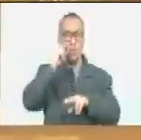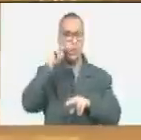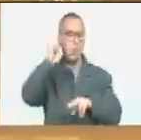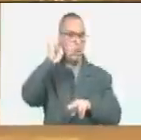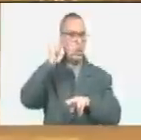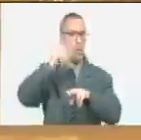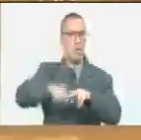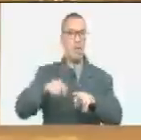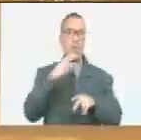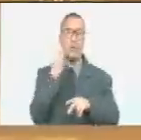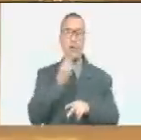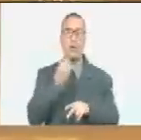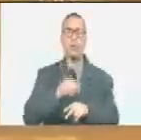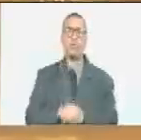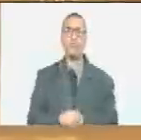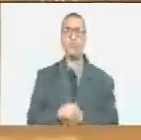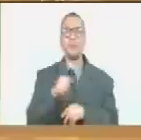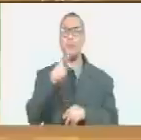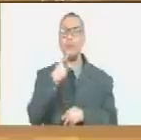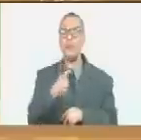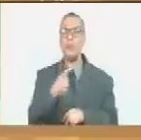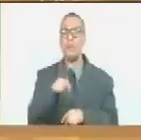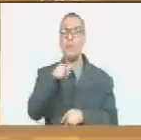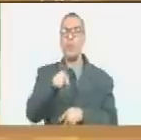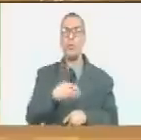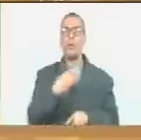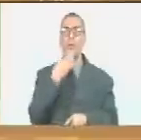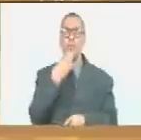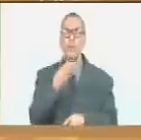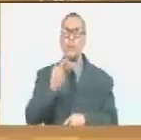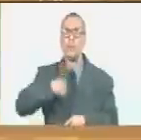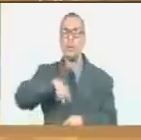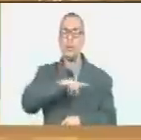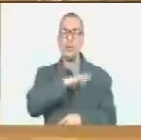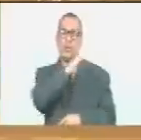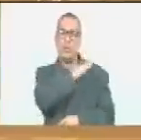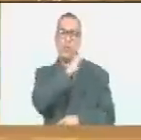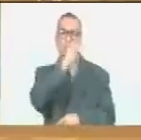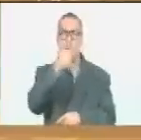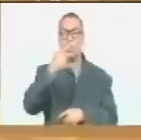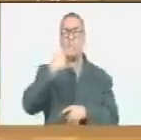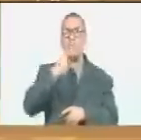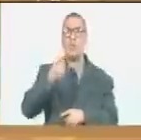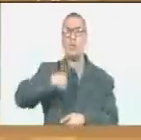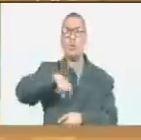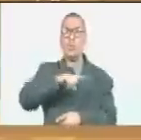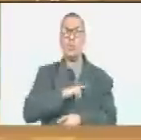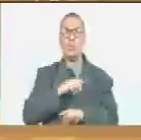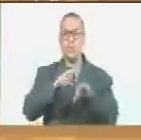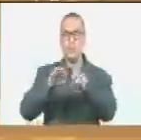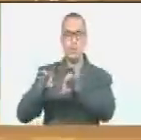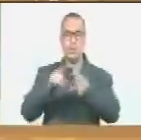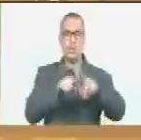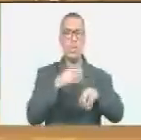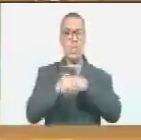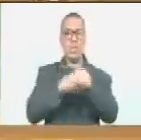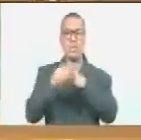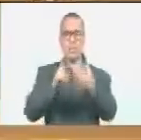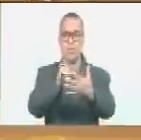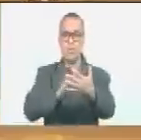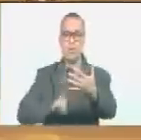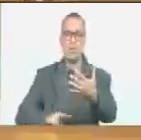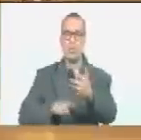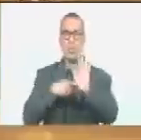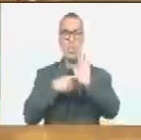niñas y adolescentes. Pido entonces, con el permiso de nuestra junta directiva y de nuestra secretaria, hacer lectura